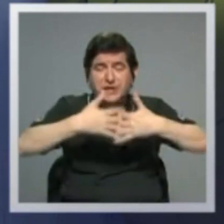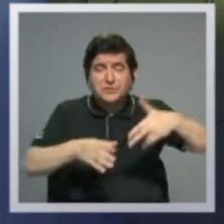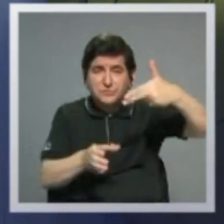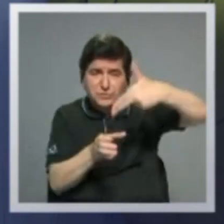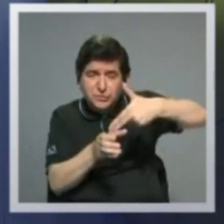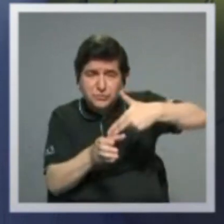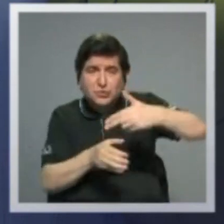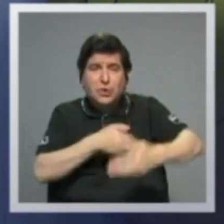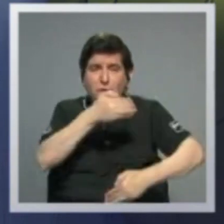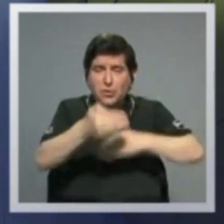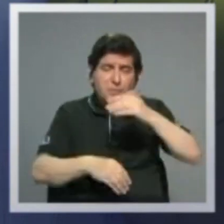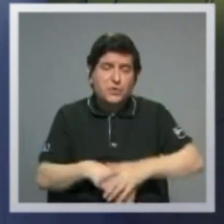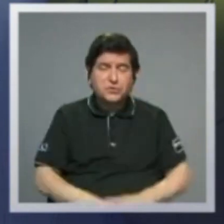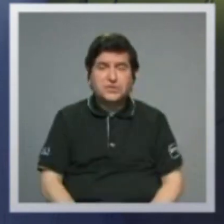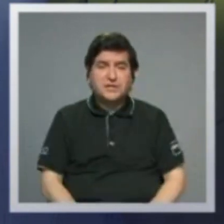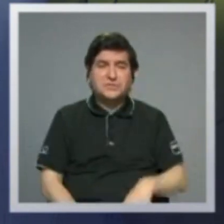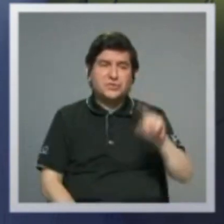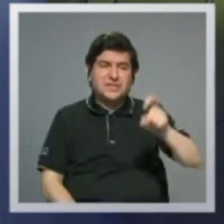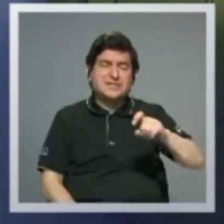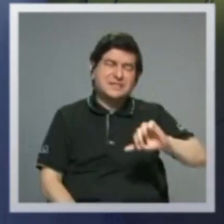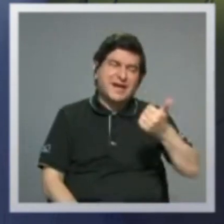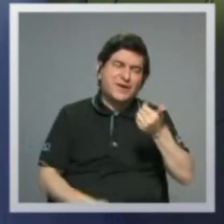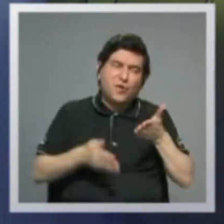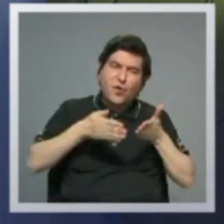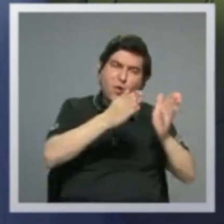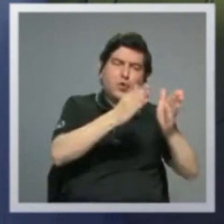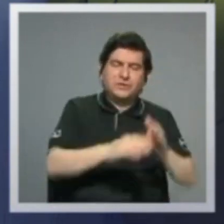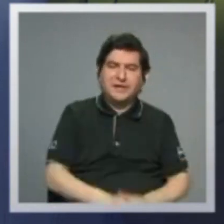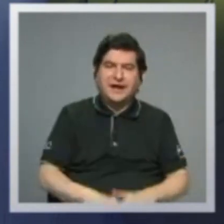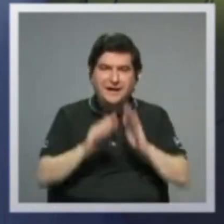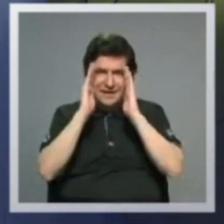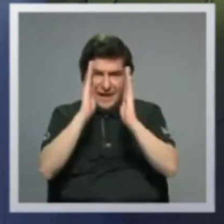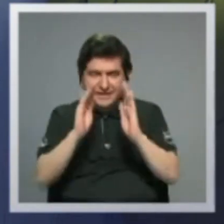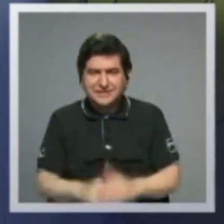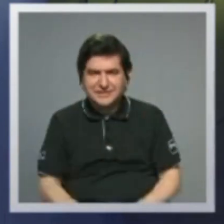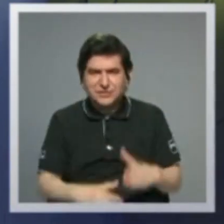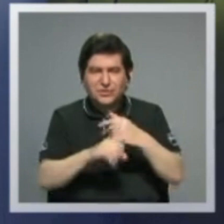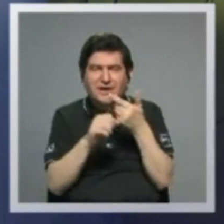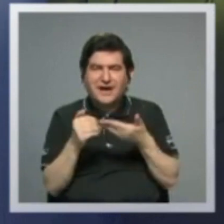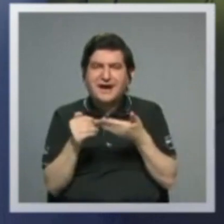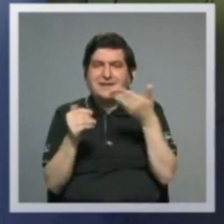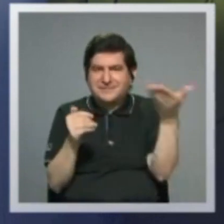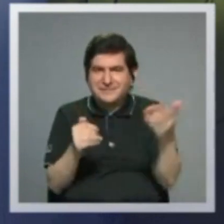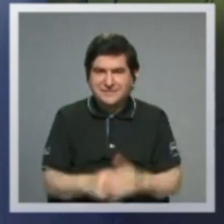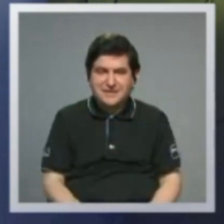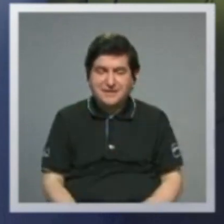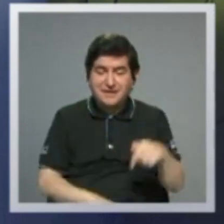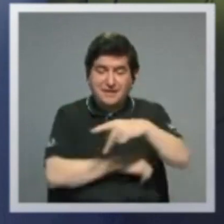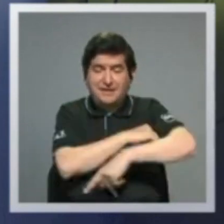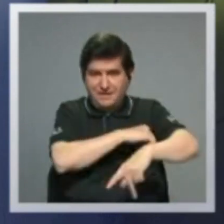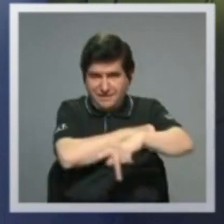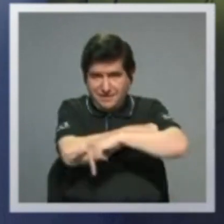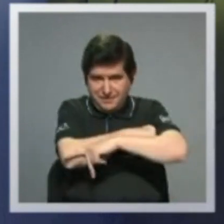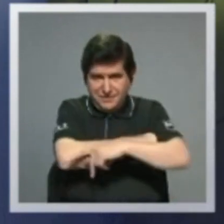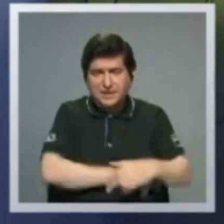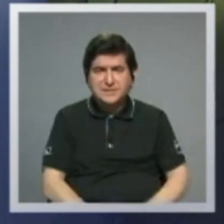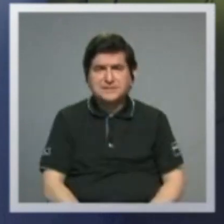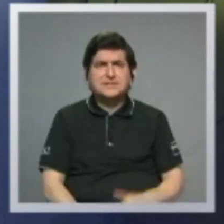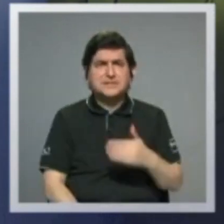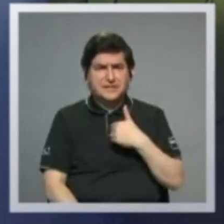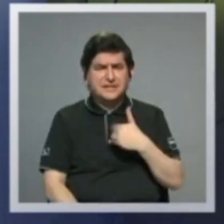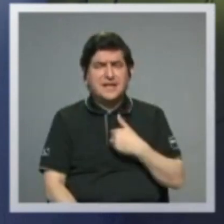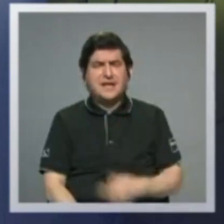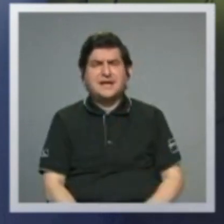los procesos deben de ir por otro lado. Entonces hay que voltear a ver cómo se hacen cosas en este país, cómo logra tenerse